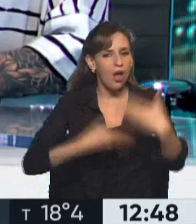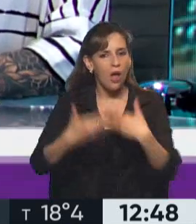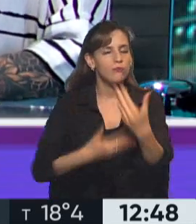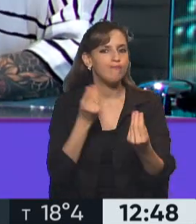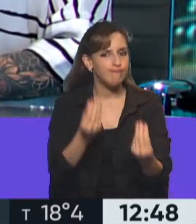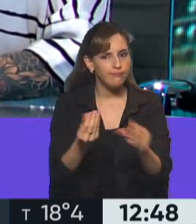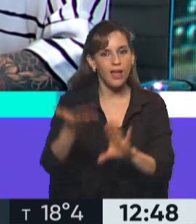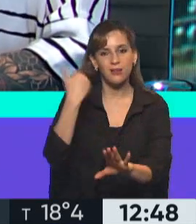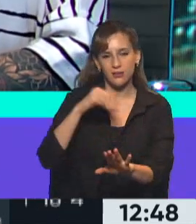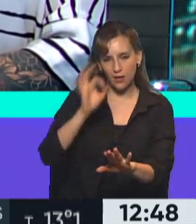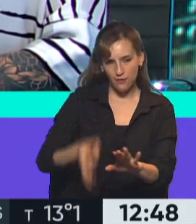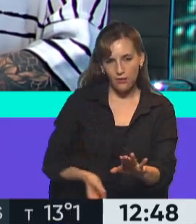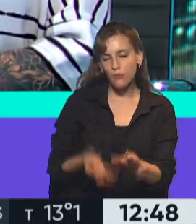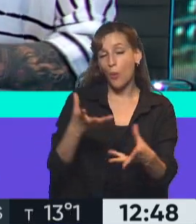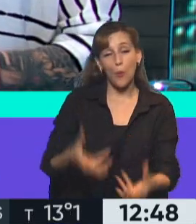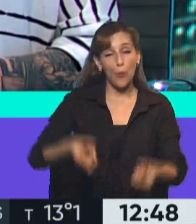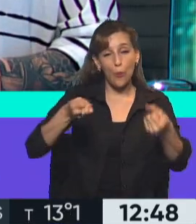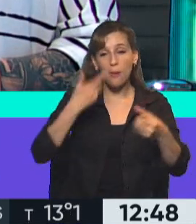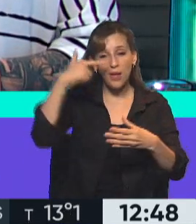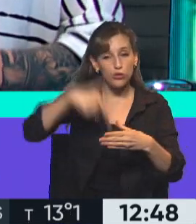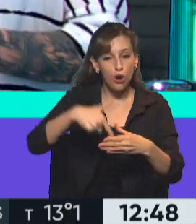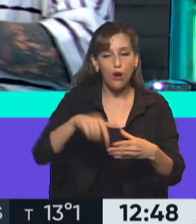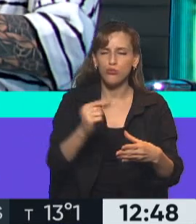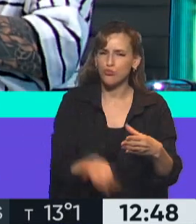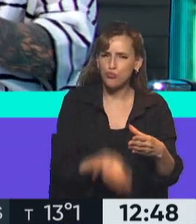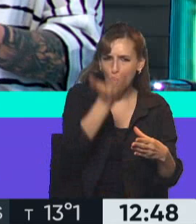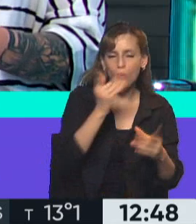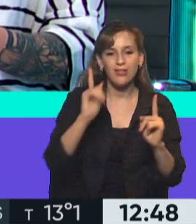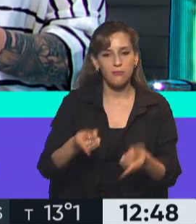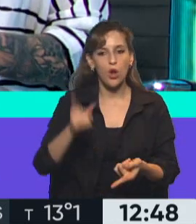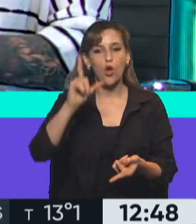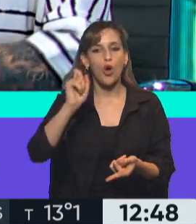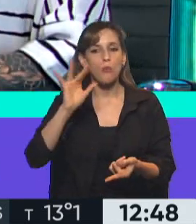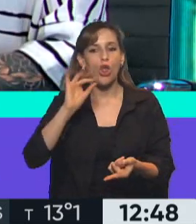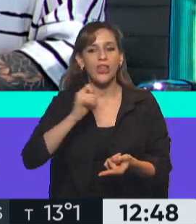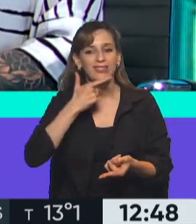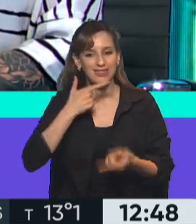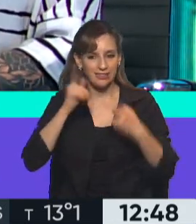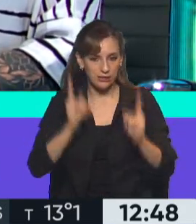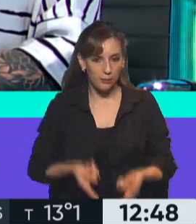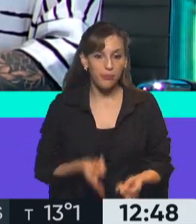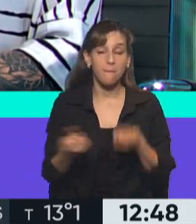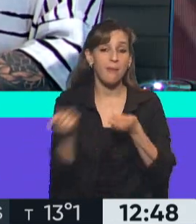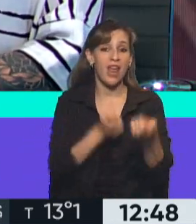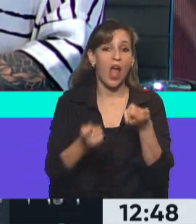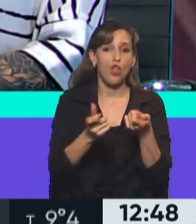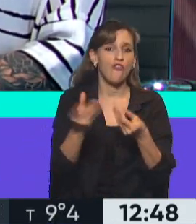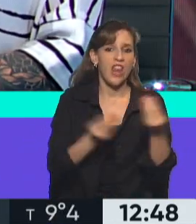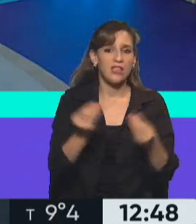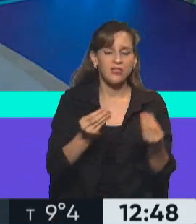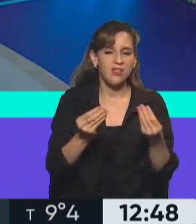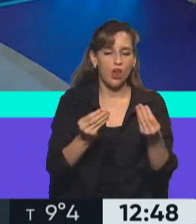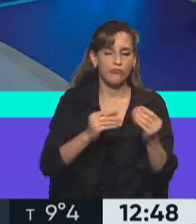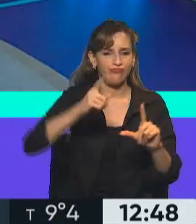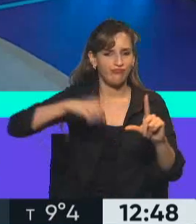ayer se disparó el precio del barril de petróleo, también los commodities y que esto está impactando en los mercados financieros. A ver, Martín es